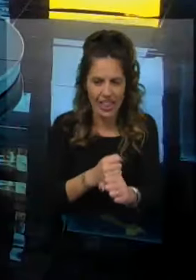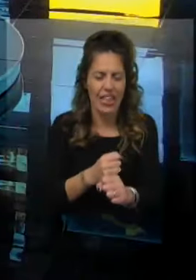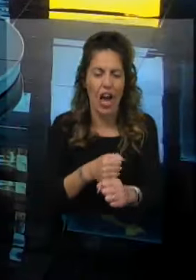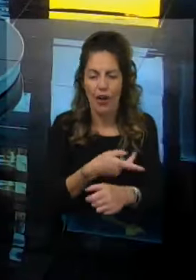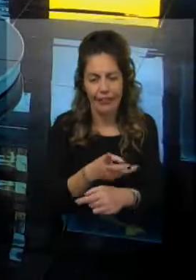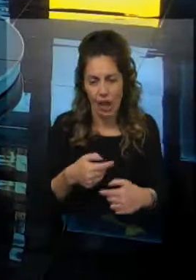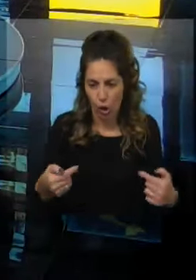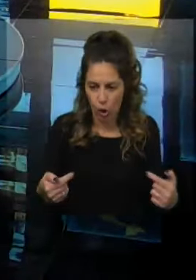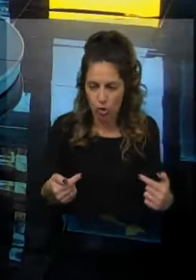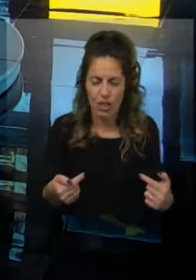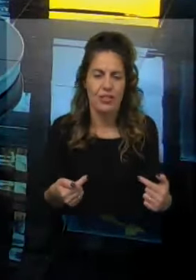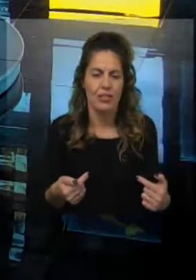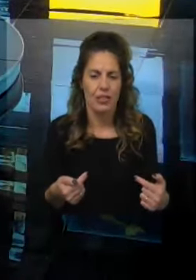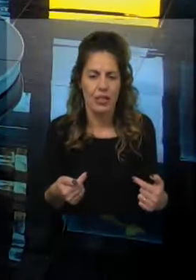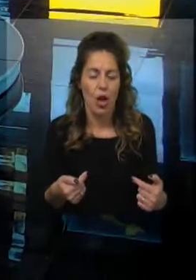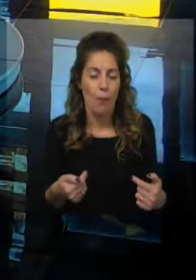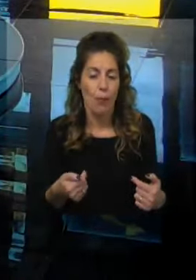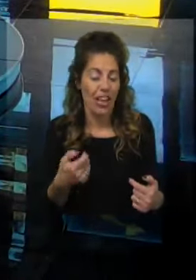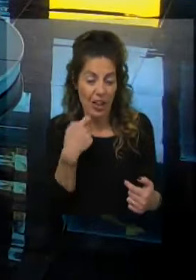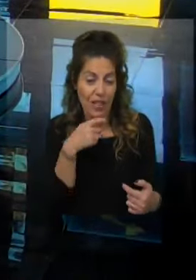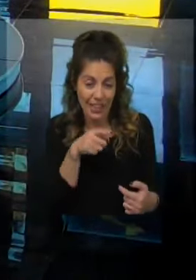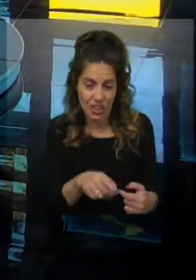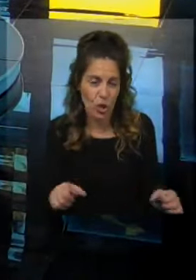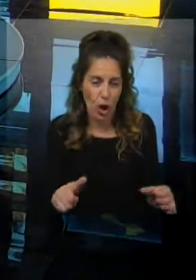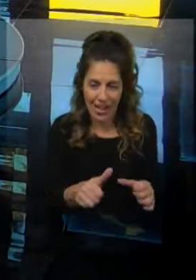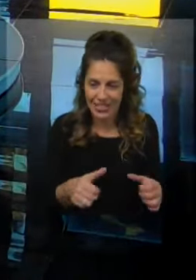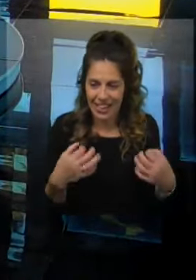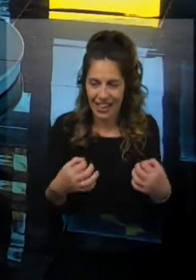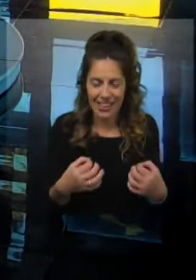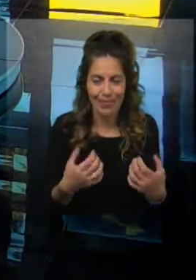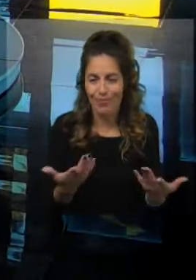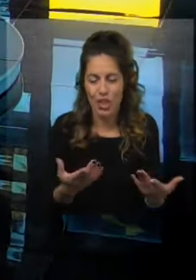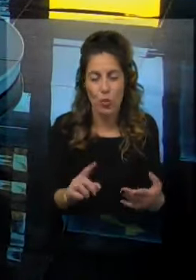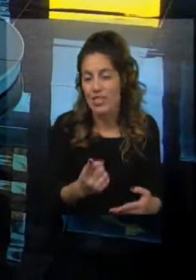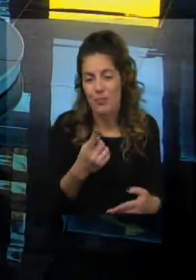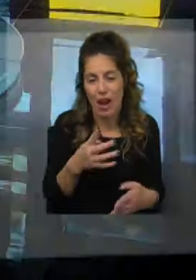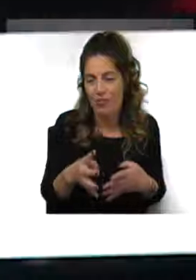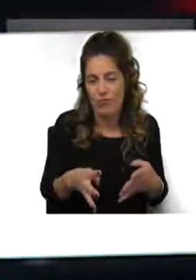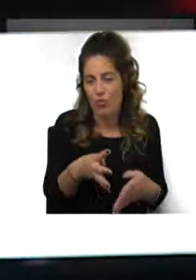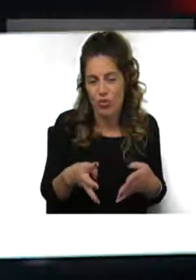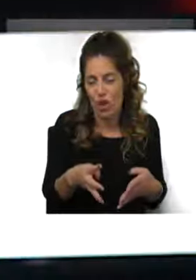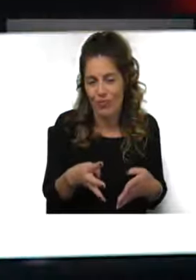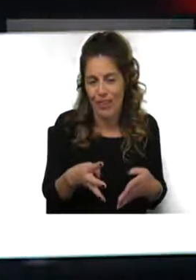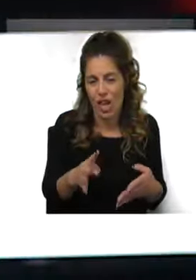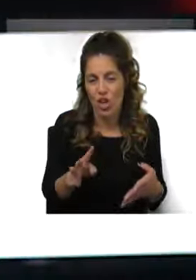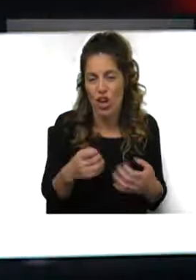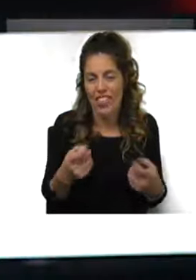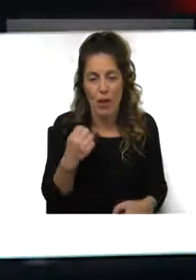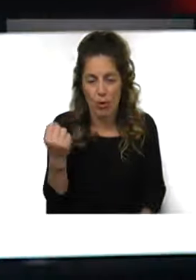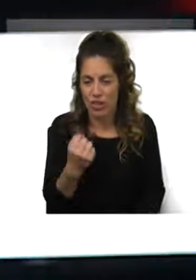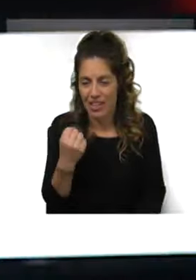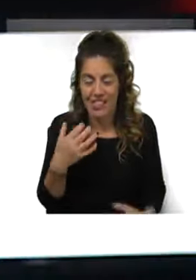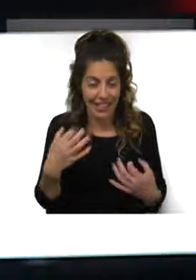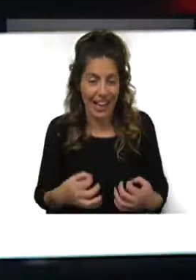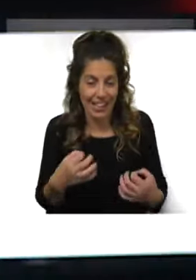cantidad de cosas este porque la carencia eso hace de que en realidad se des prestigie su principal función no este y en realidad